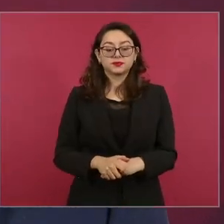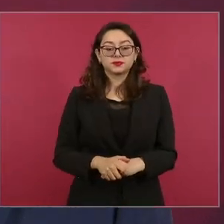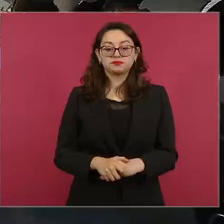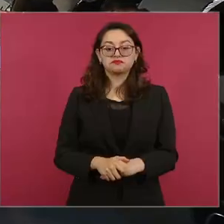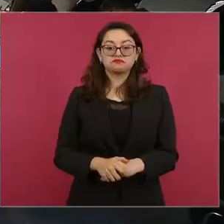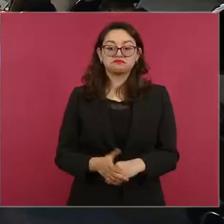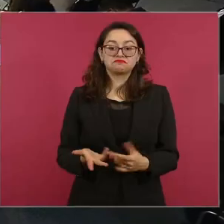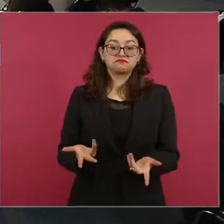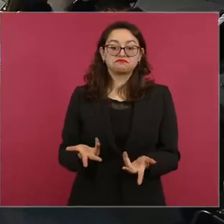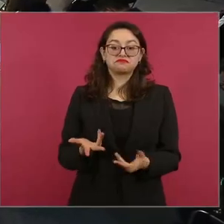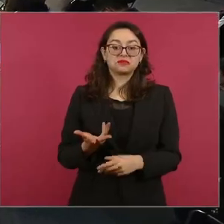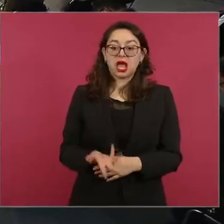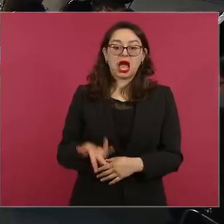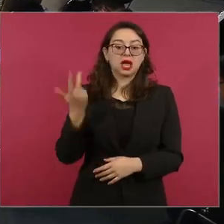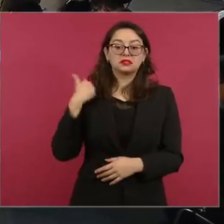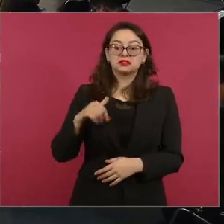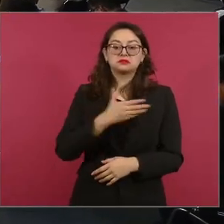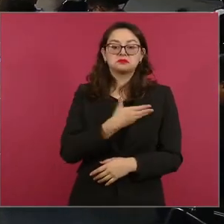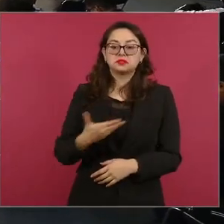no sucedía eso.